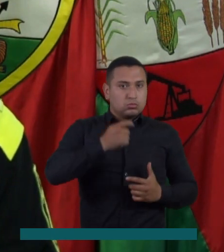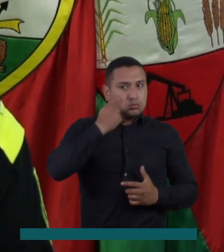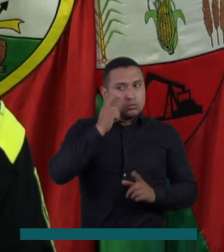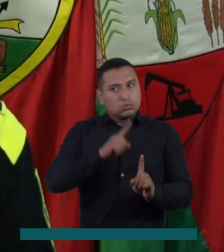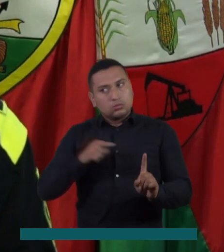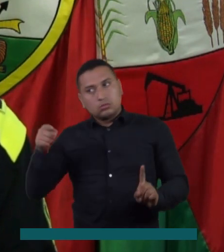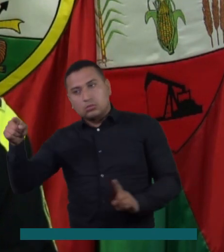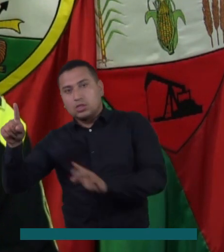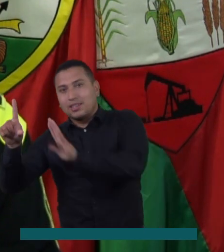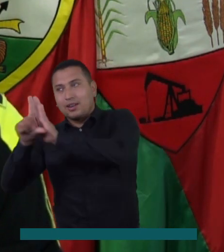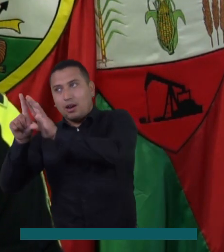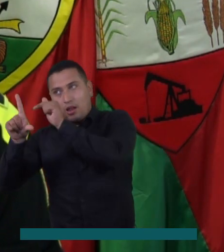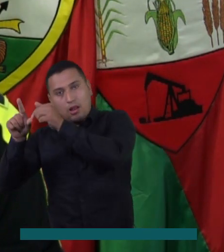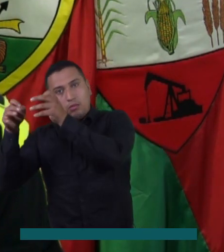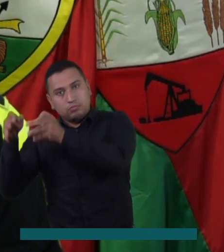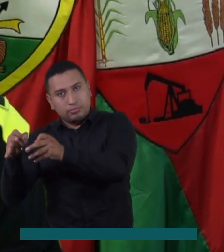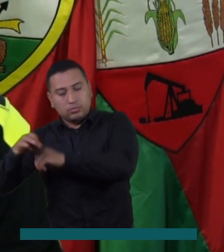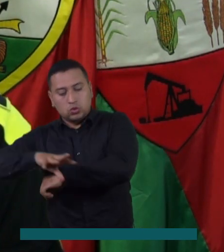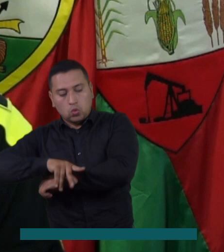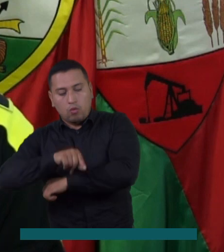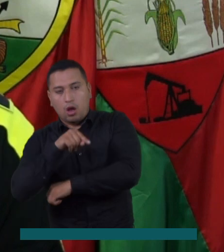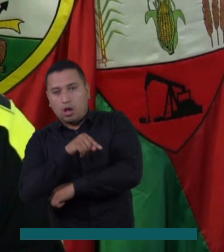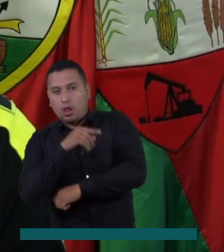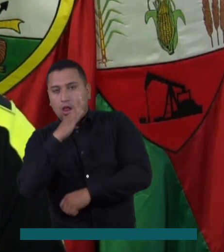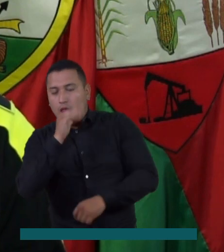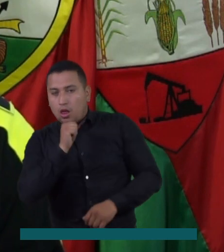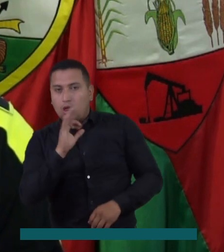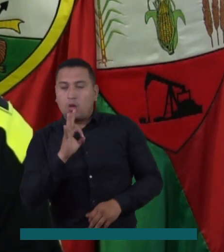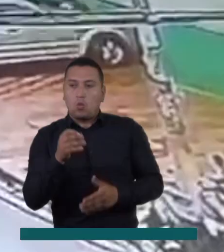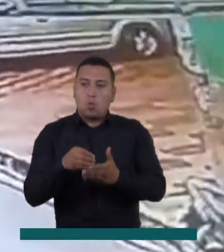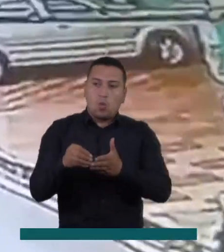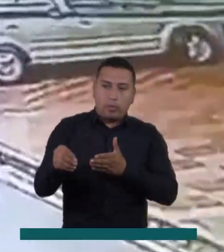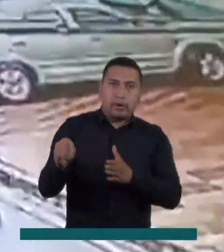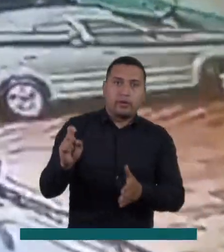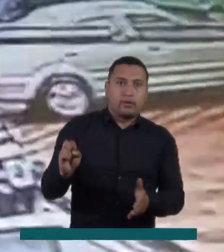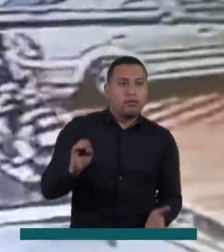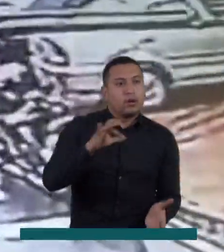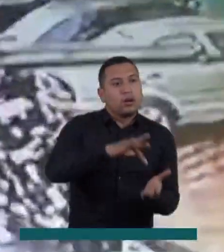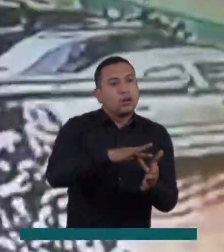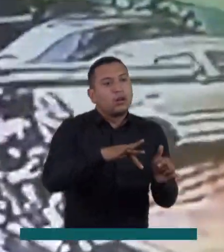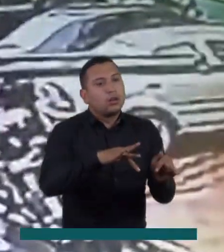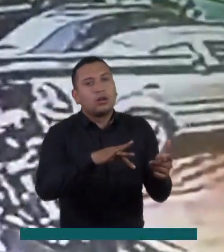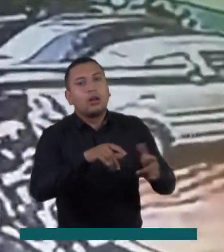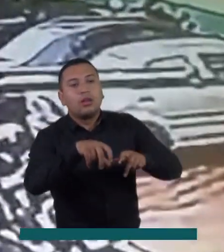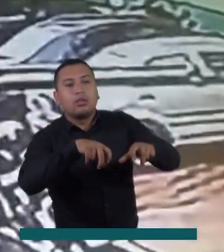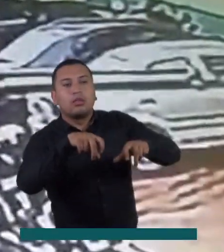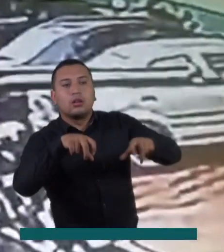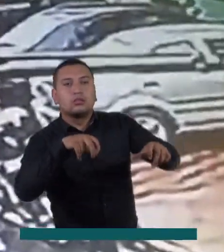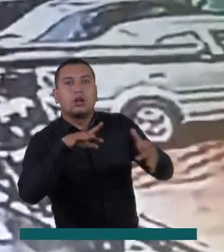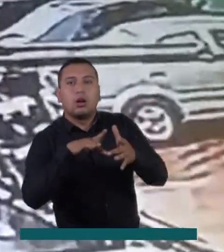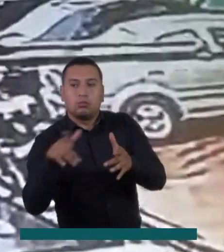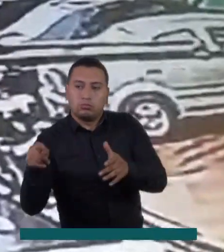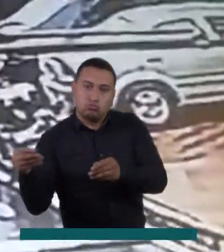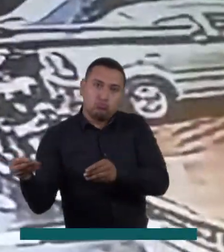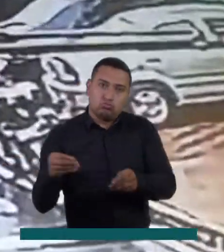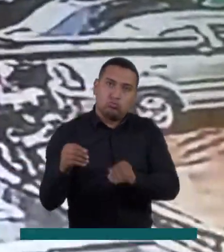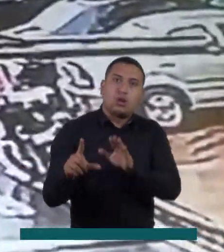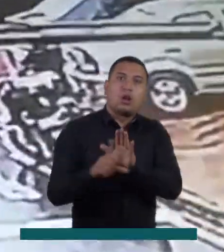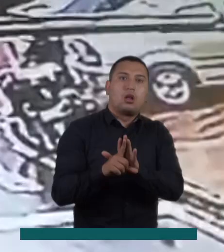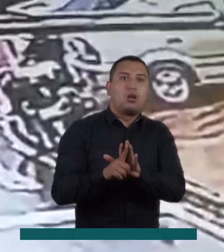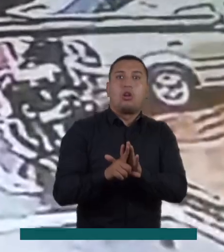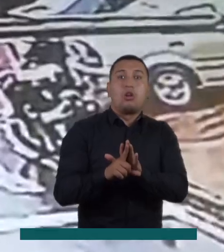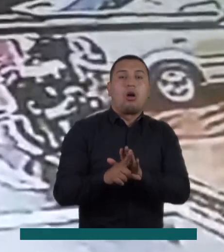a la hora de comprar un vehículo a la sala de automotores de la Sijín. La preocupación aumenta cuando en las calles de la capital